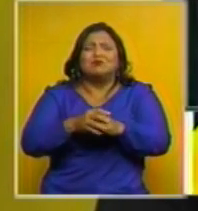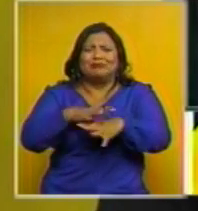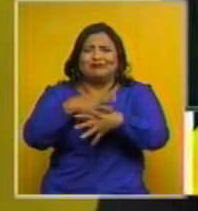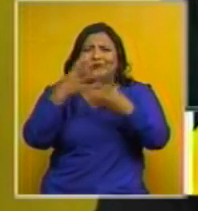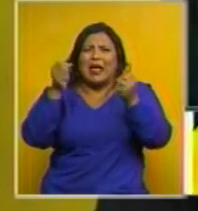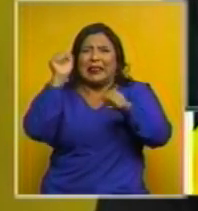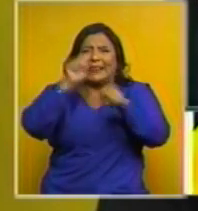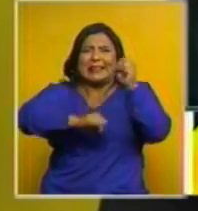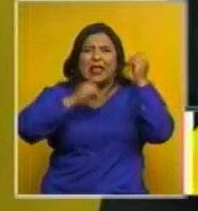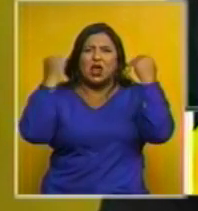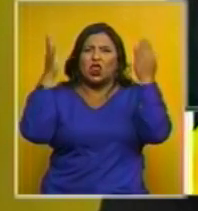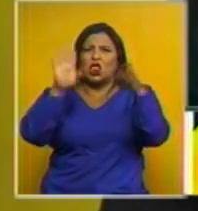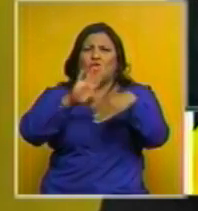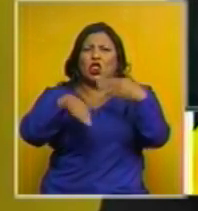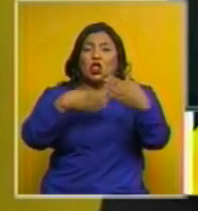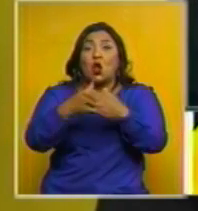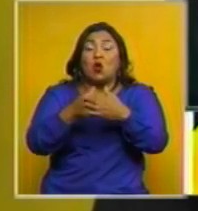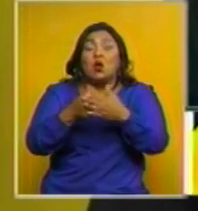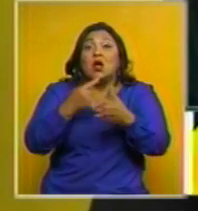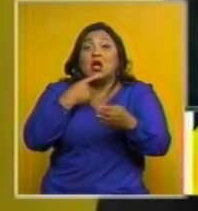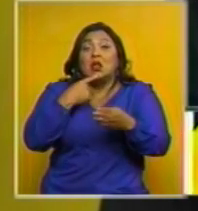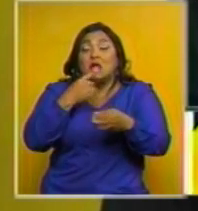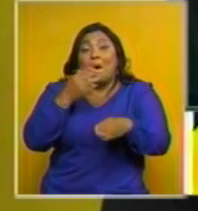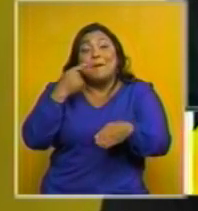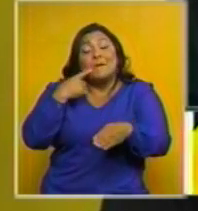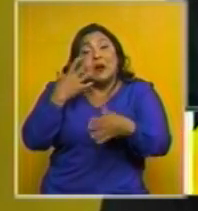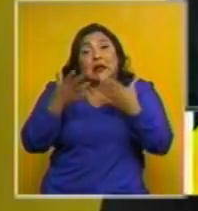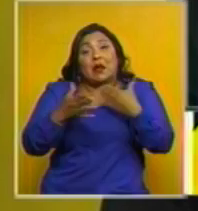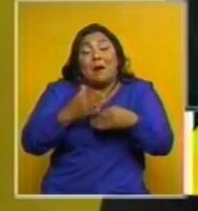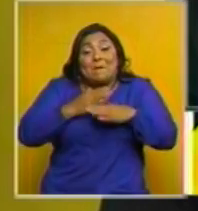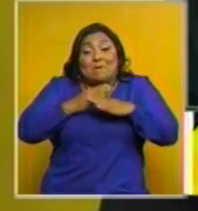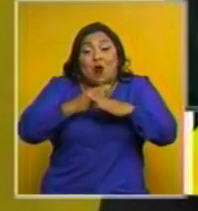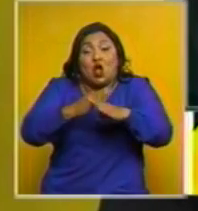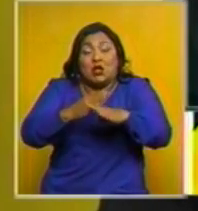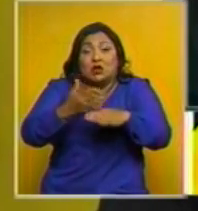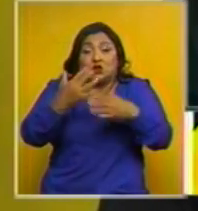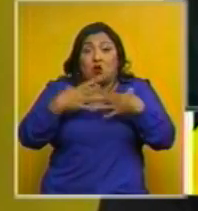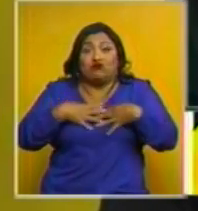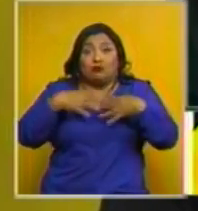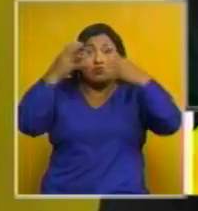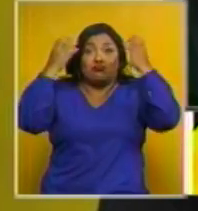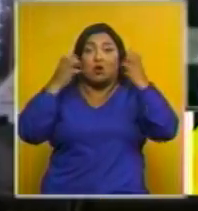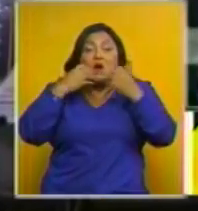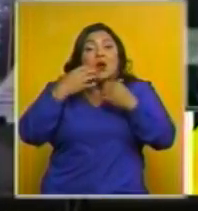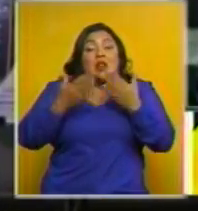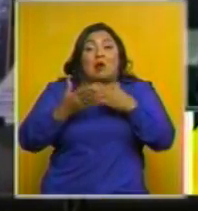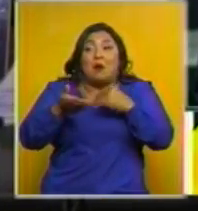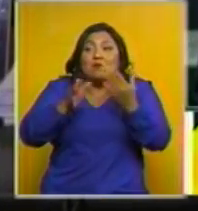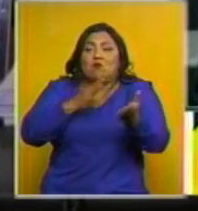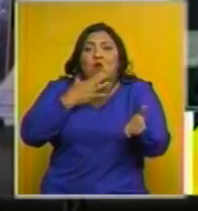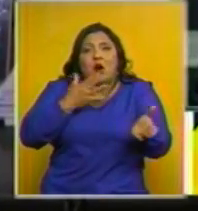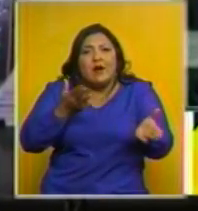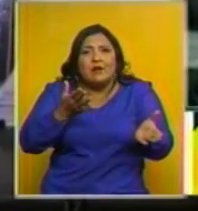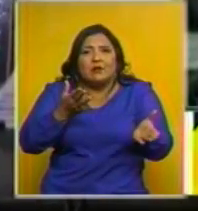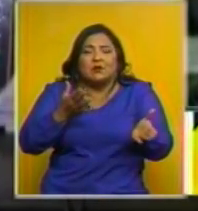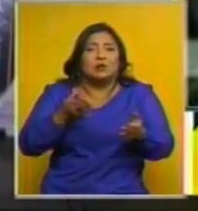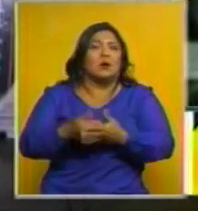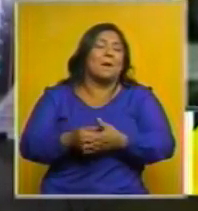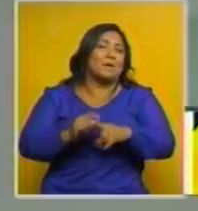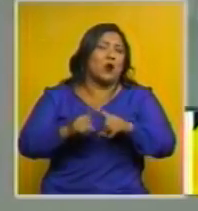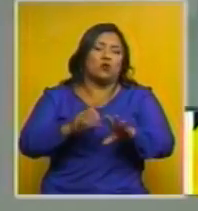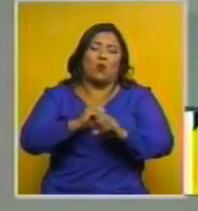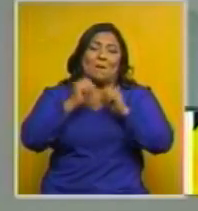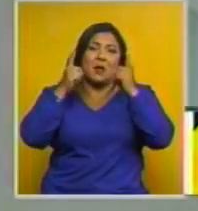destrozado. Si no fuese porque él tenía esa protección, estaría muerto. El día de mañana en la ciudad de